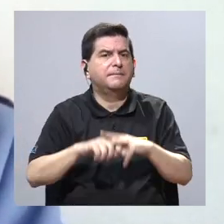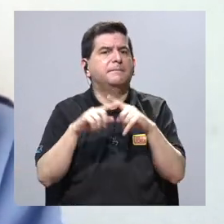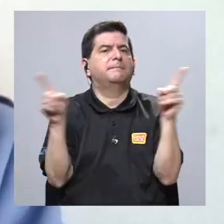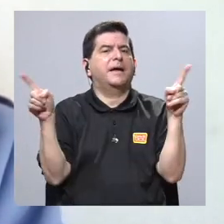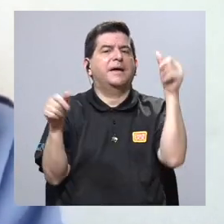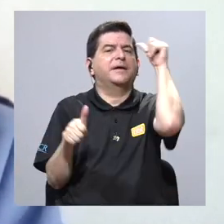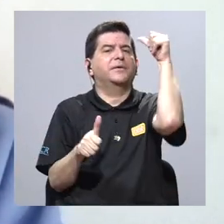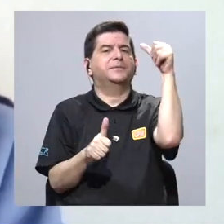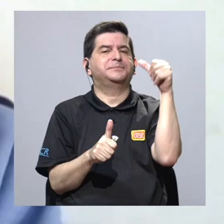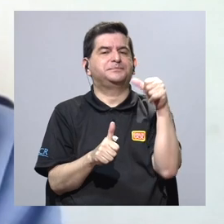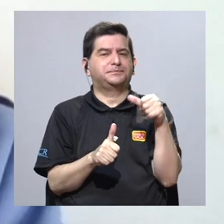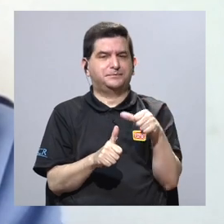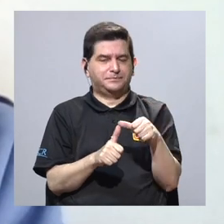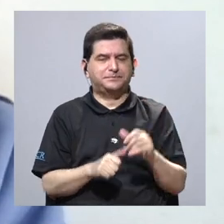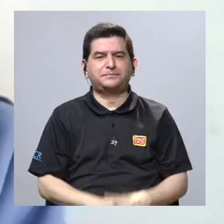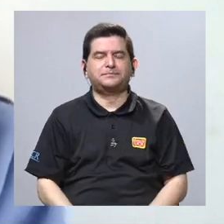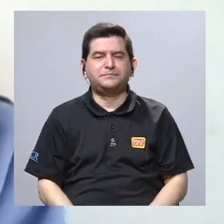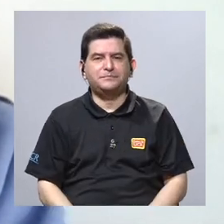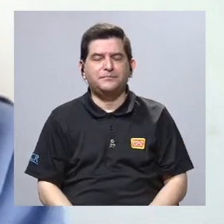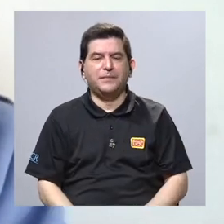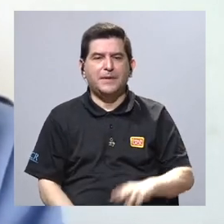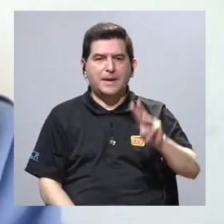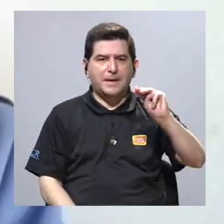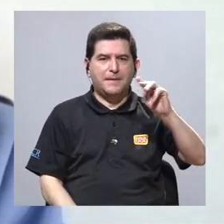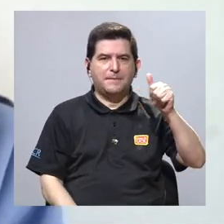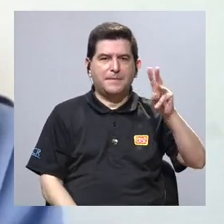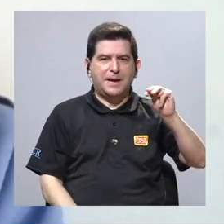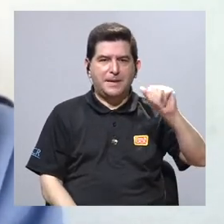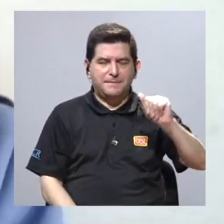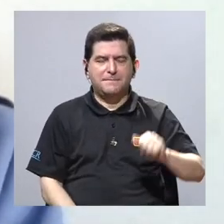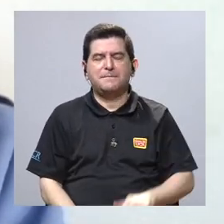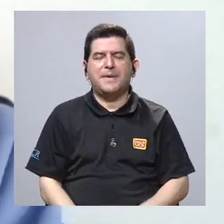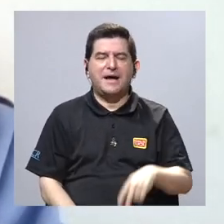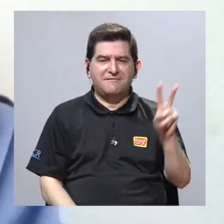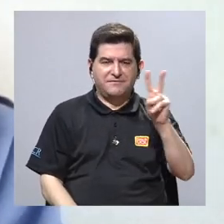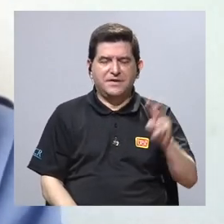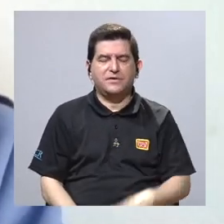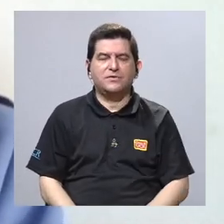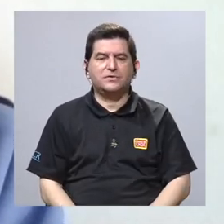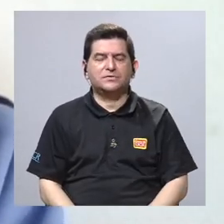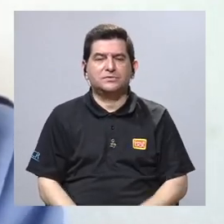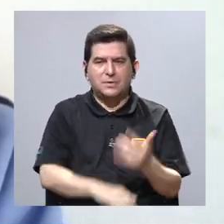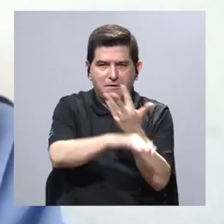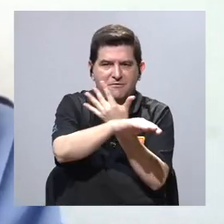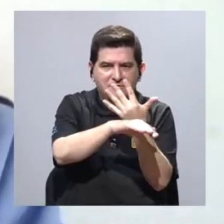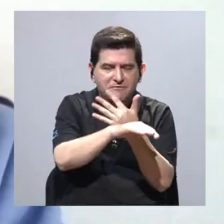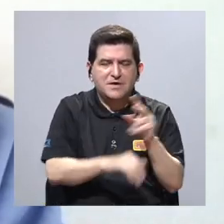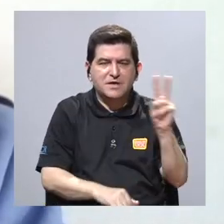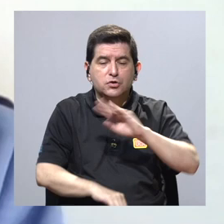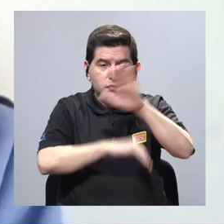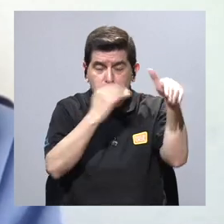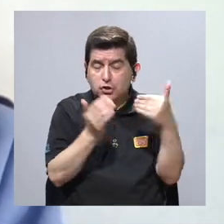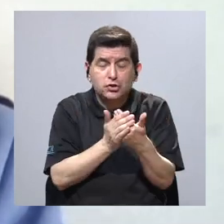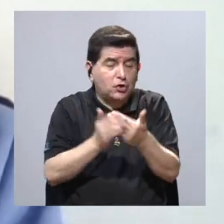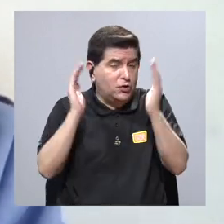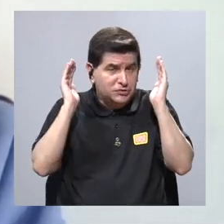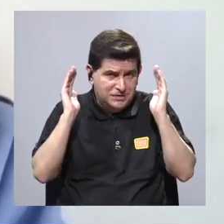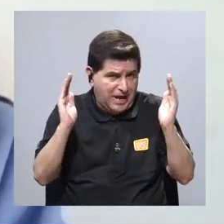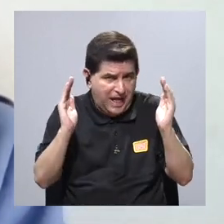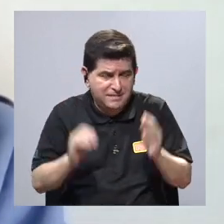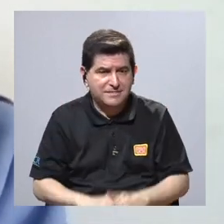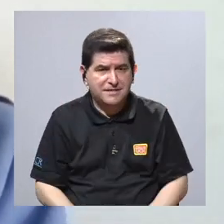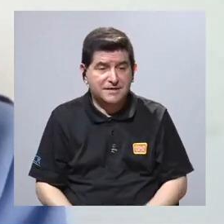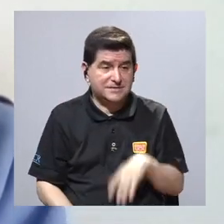Sin embargo, recordemos que los mamavirus, los fitovirus, los mimivirus y todos estos